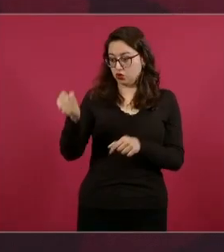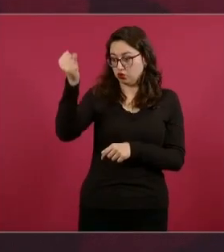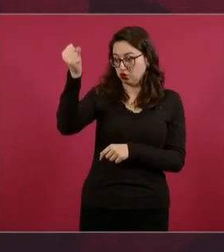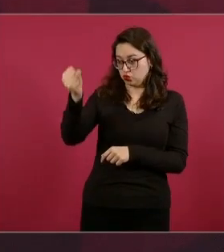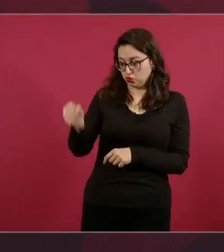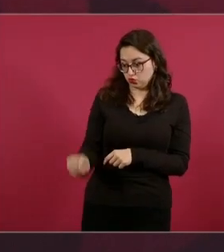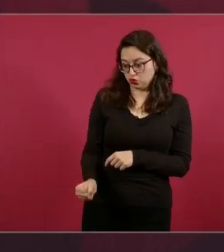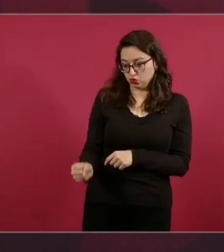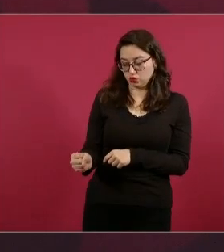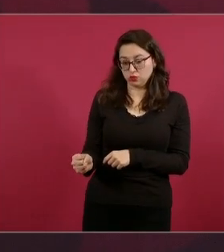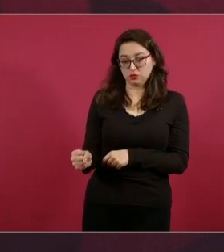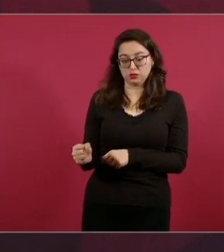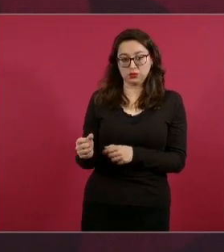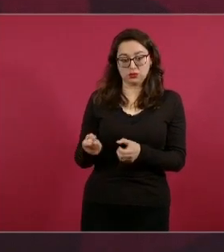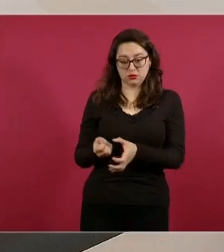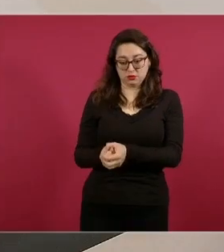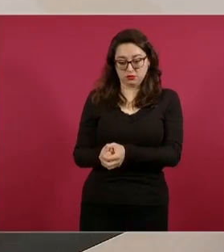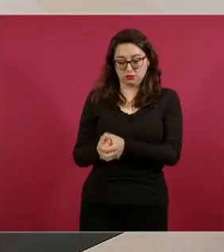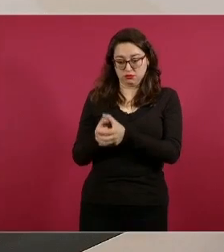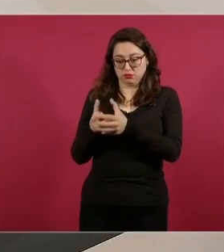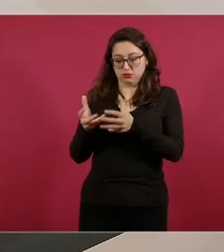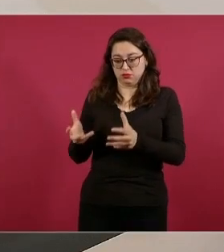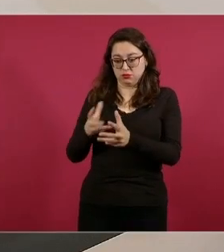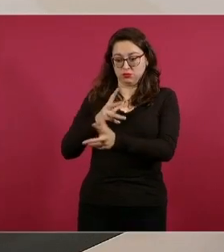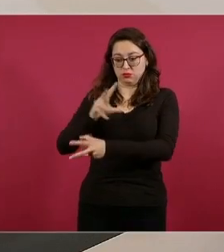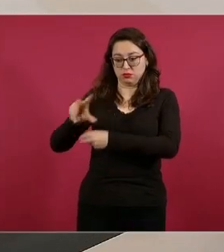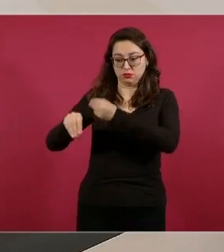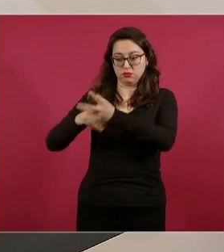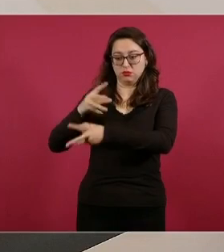del doble que el norte?